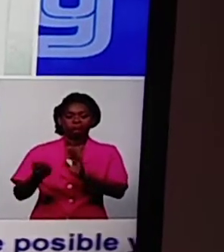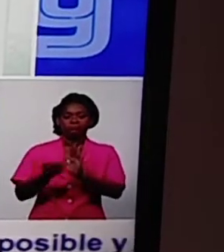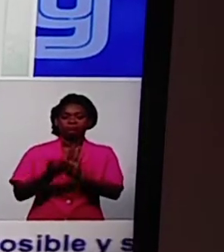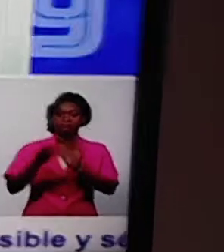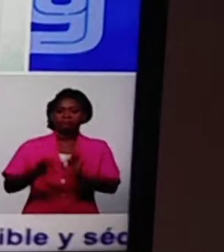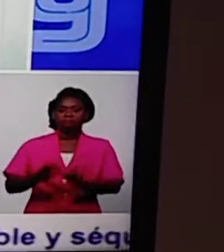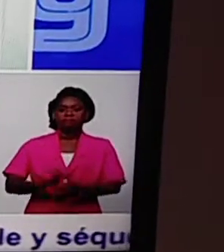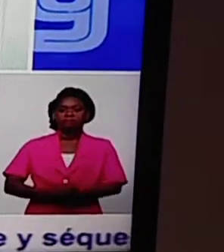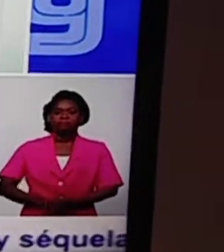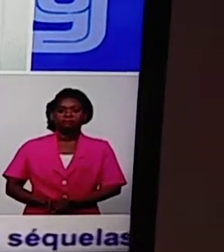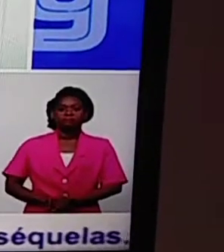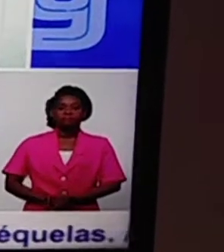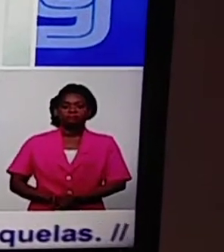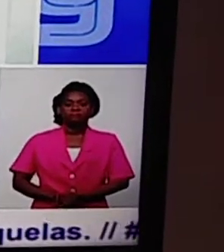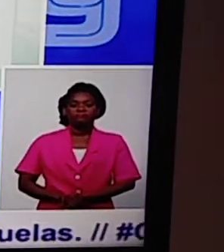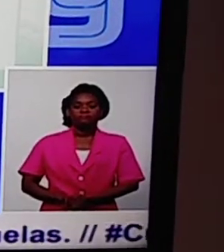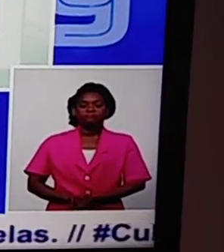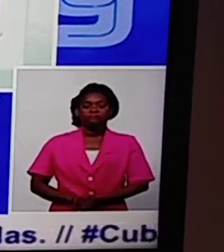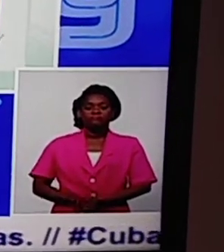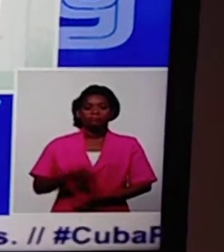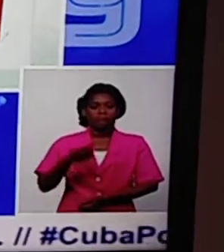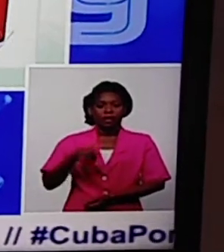de los viajeros